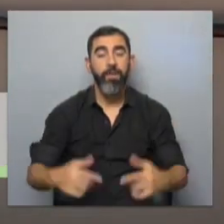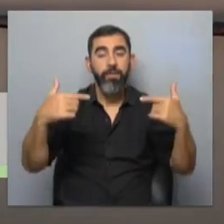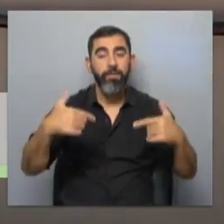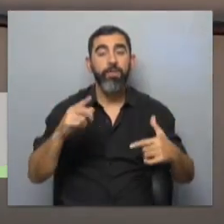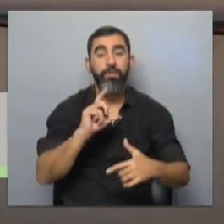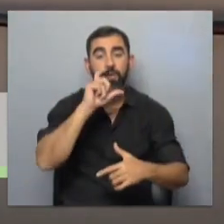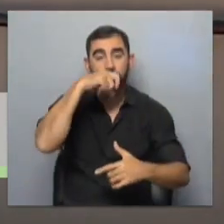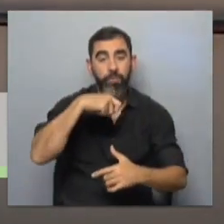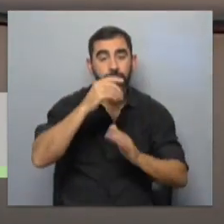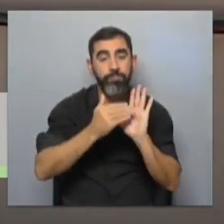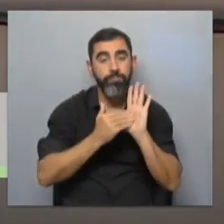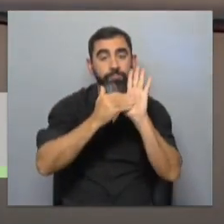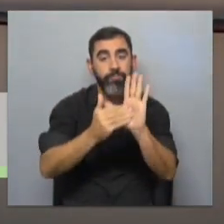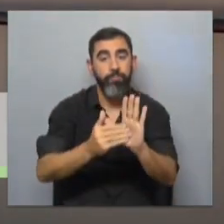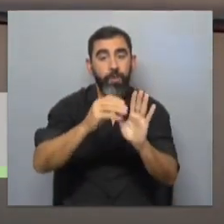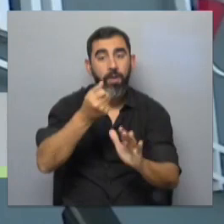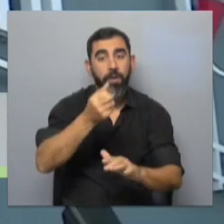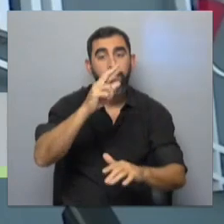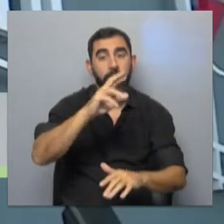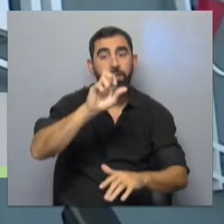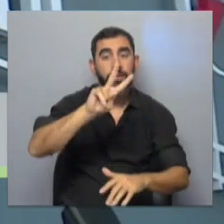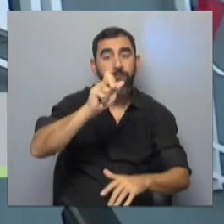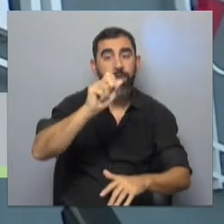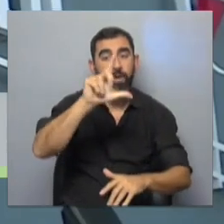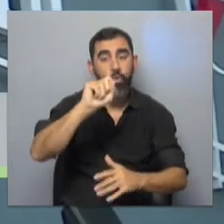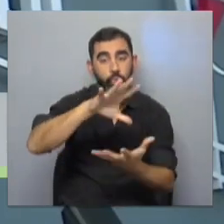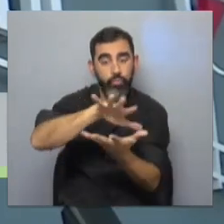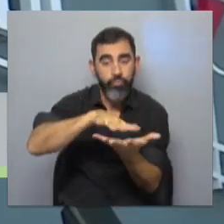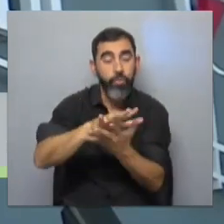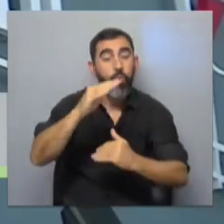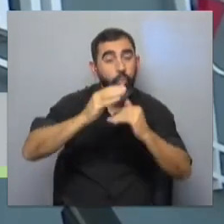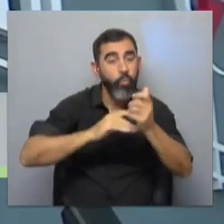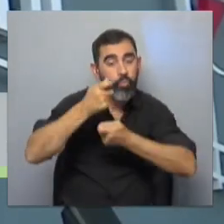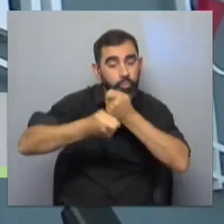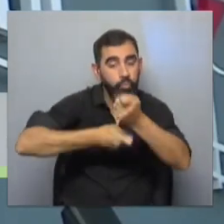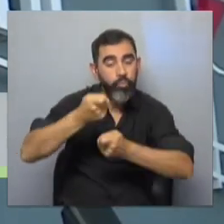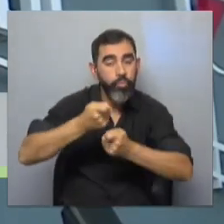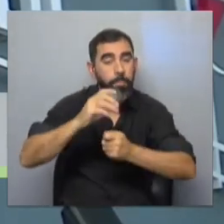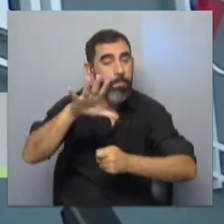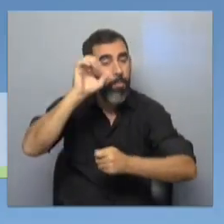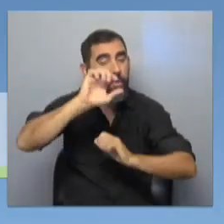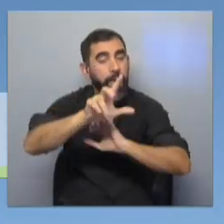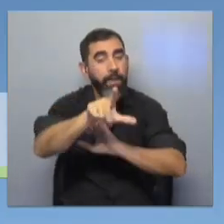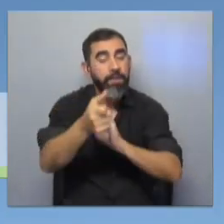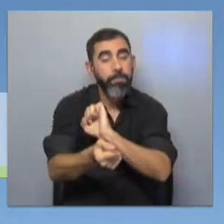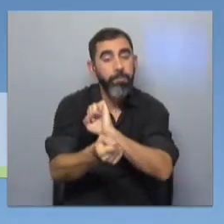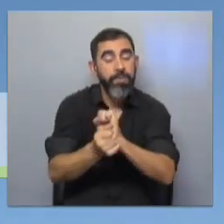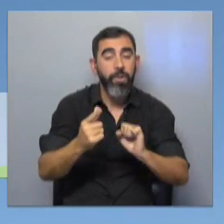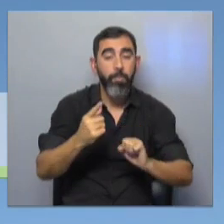Intendencia de Montevideo presenta en el espacio Julia Arévalo la construcción del memorial de las expresas políticas